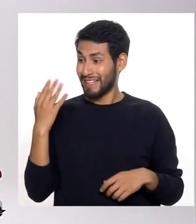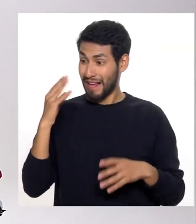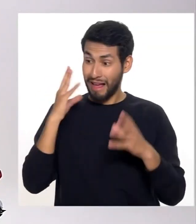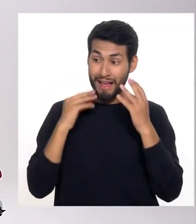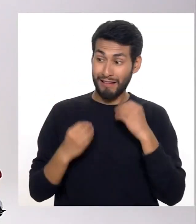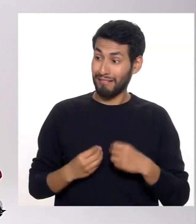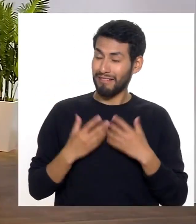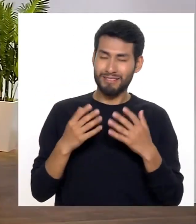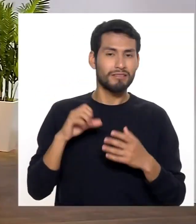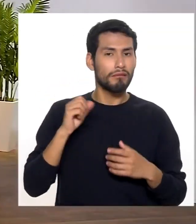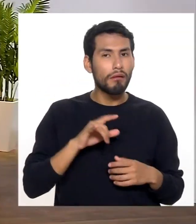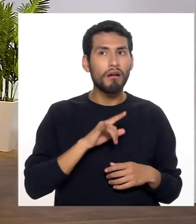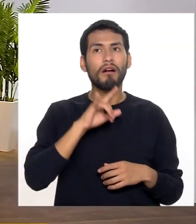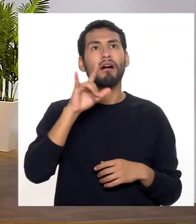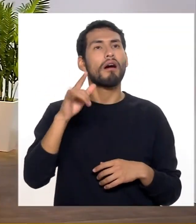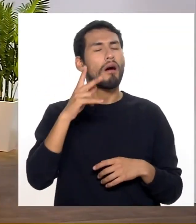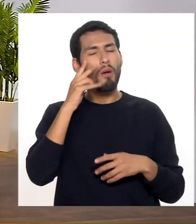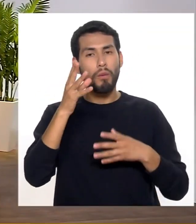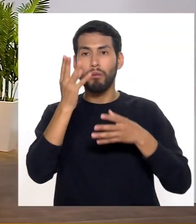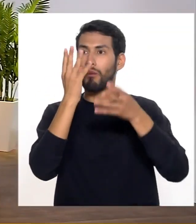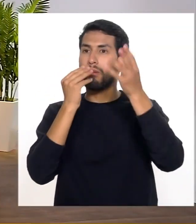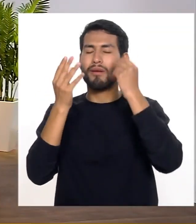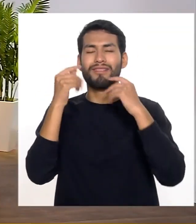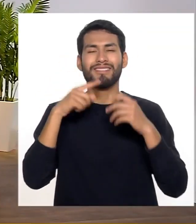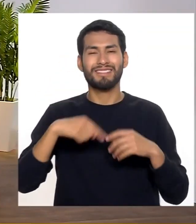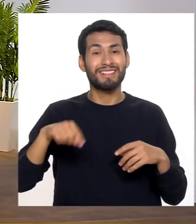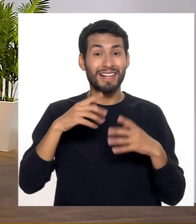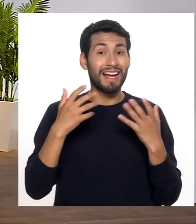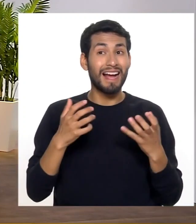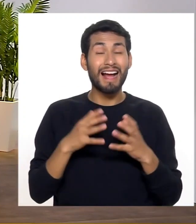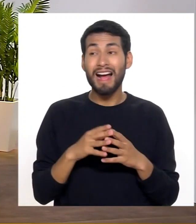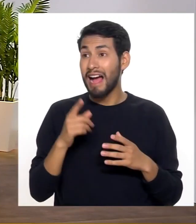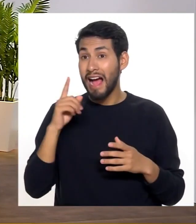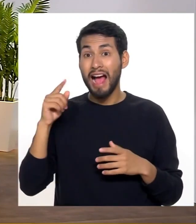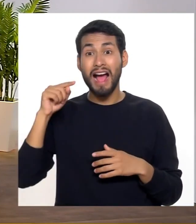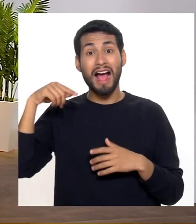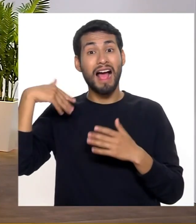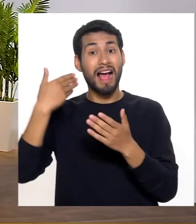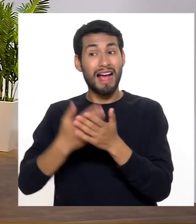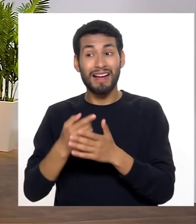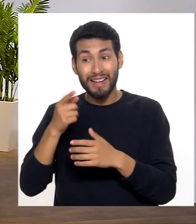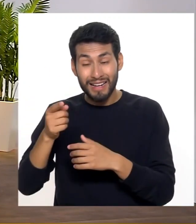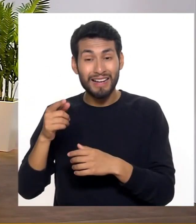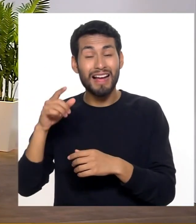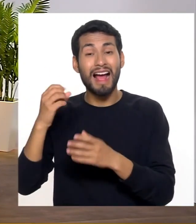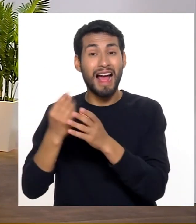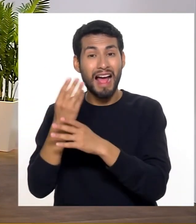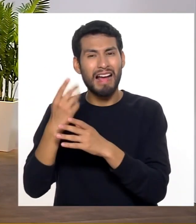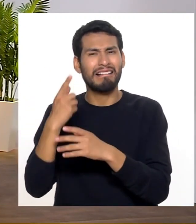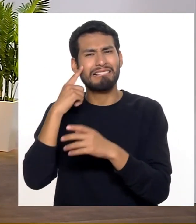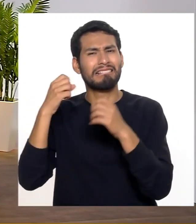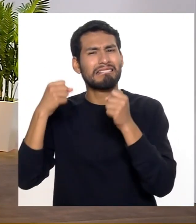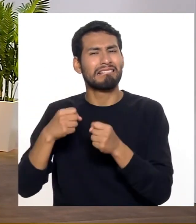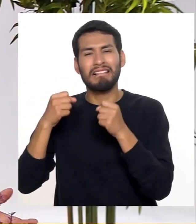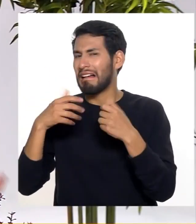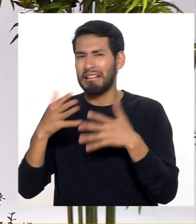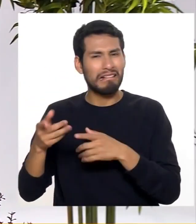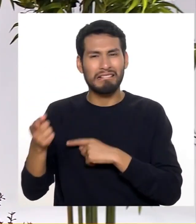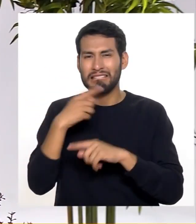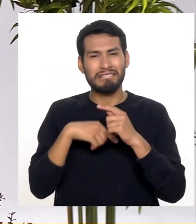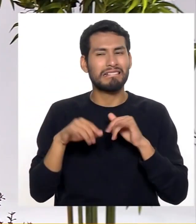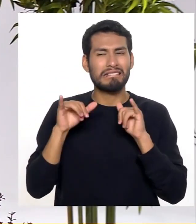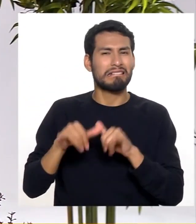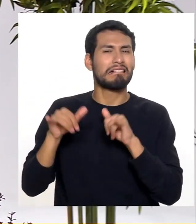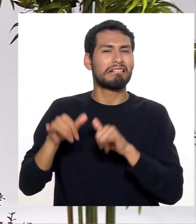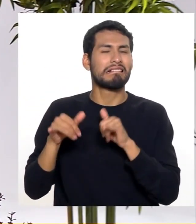La gran experiencia, estar en otro lugar. Ha sido una experiencia enriquecedora y los chicos, cuando han retornado, no querían, mejor dicho, no querían ni retornar, imagínate,